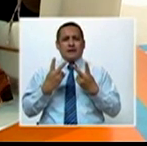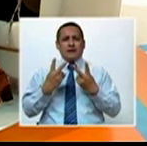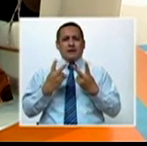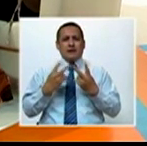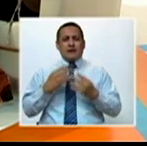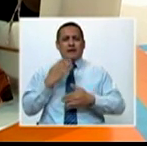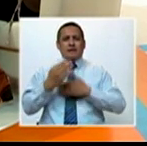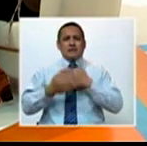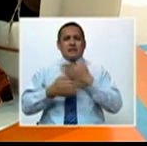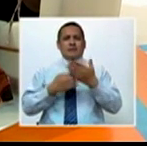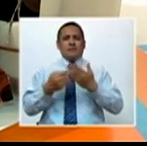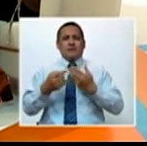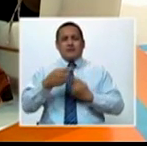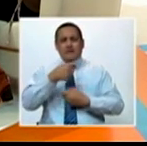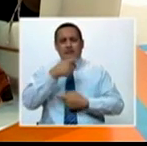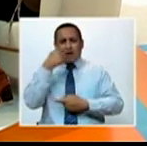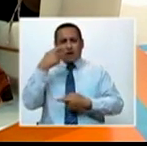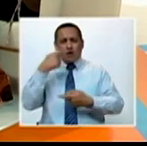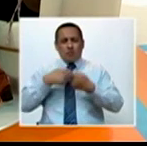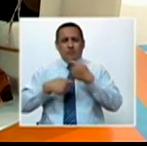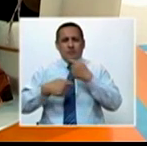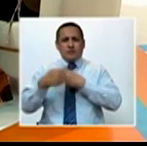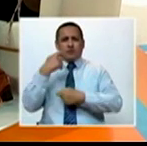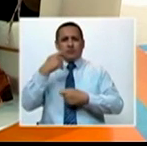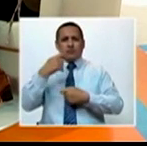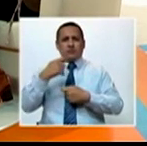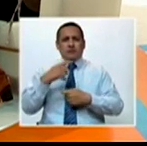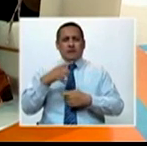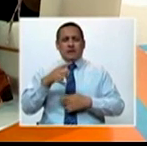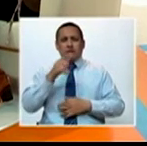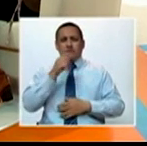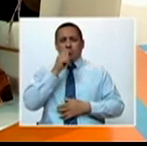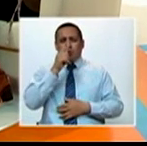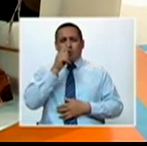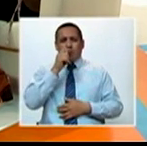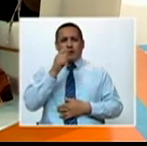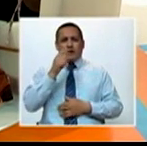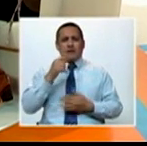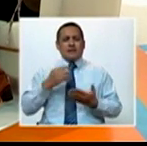microcomercialización de estos temas? Todavía